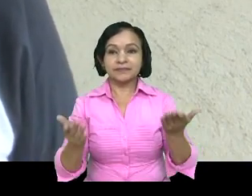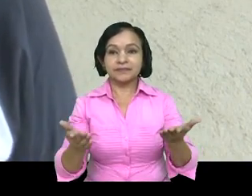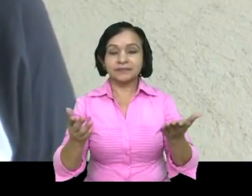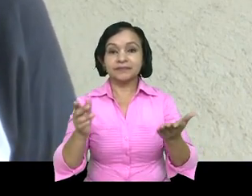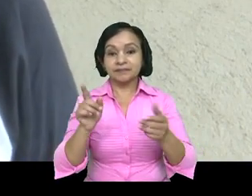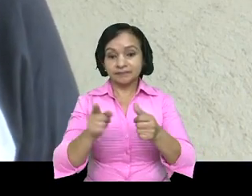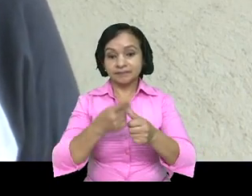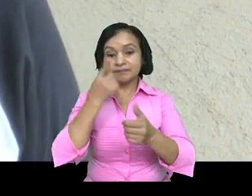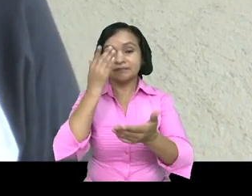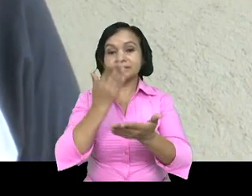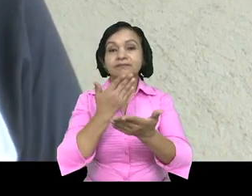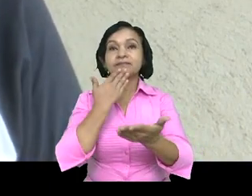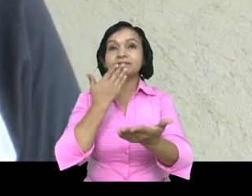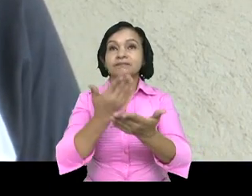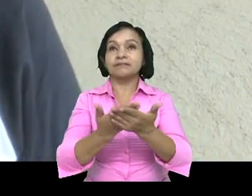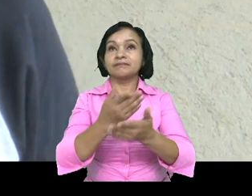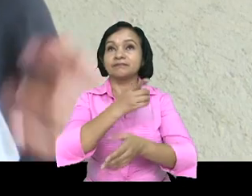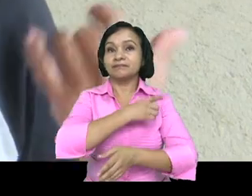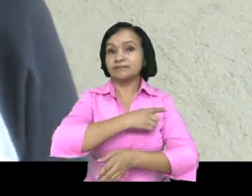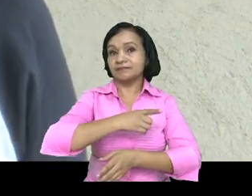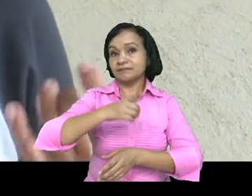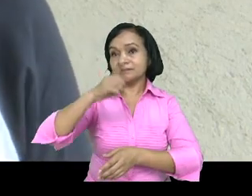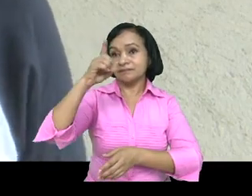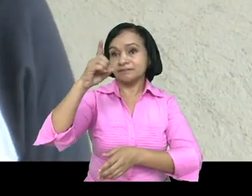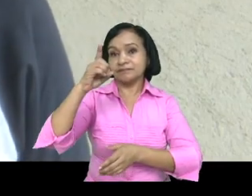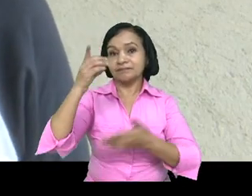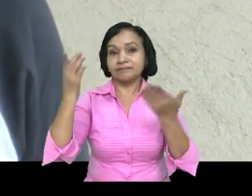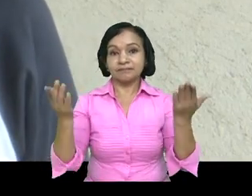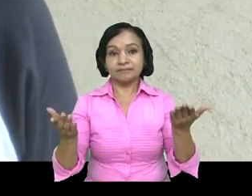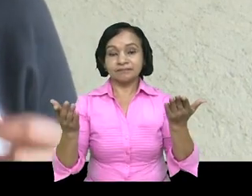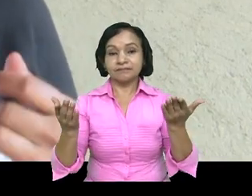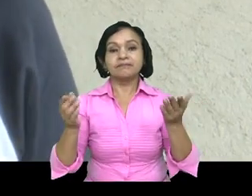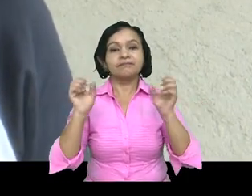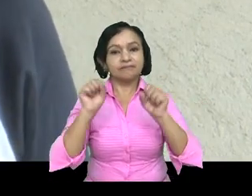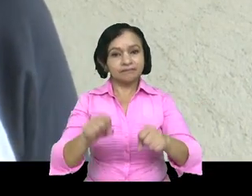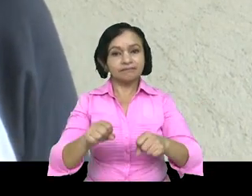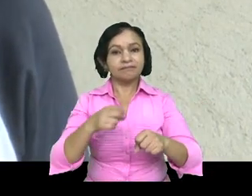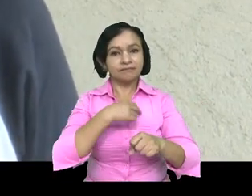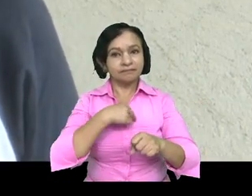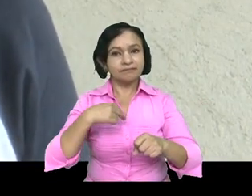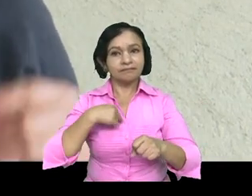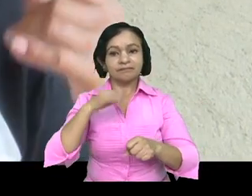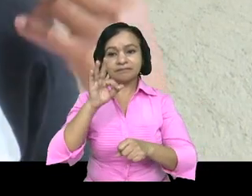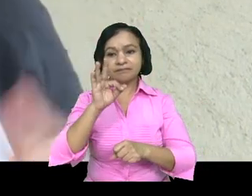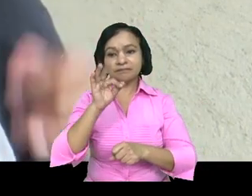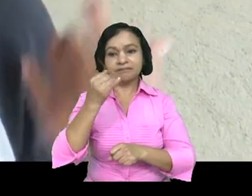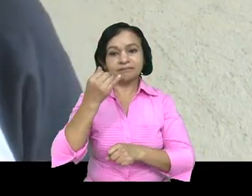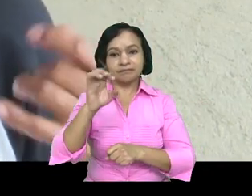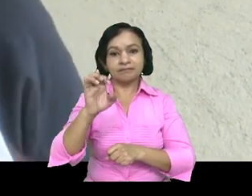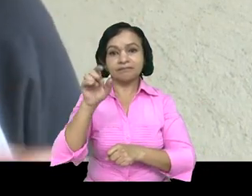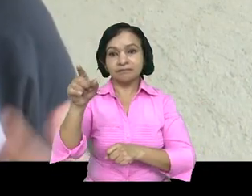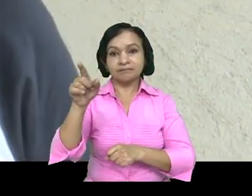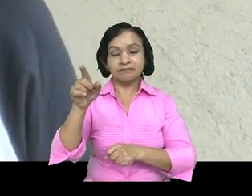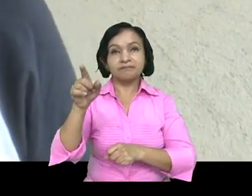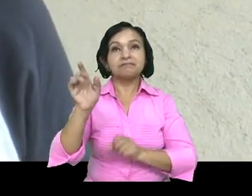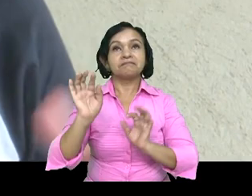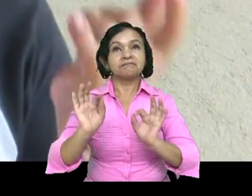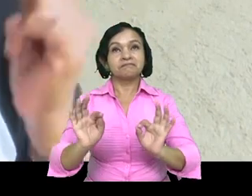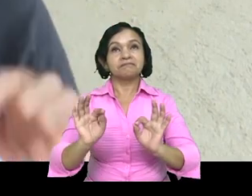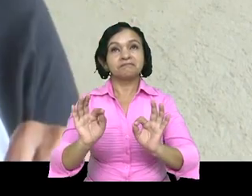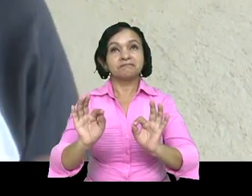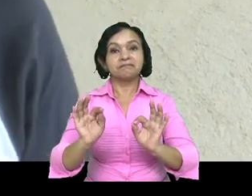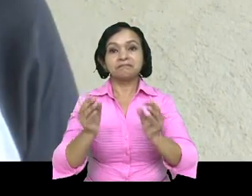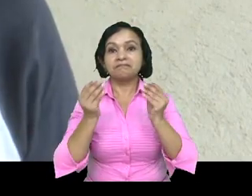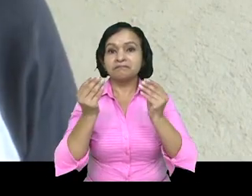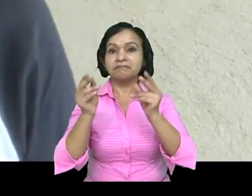primeramente le damos gracias a Dios y a toditos los que colaboraron, los del FICE. Los del FICE todos pusieron las pilas, ¿eh? Y